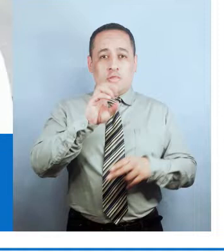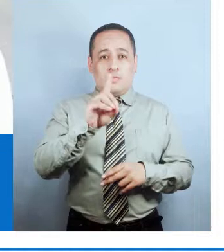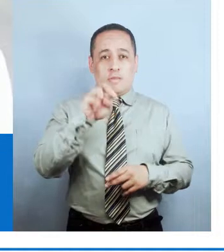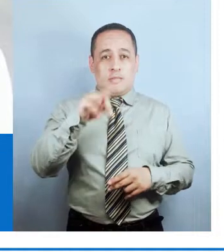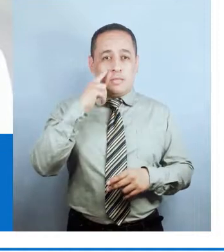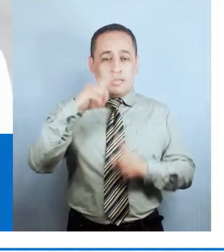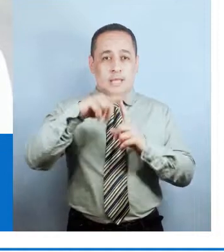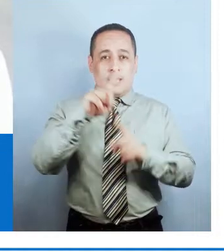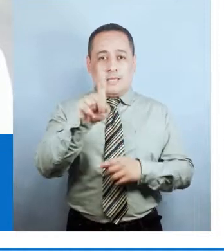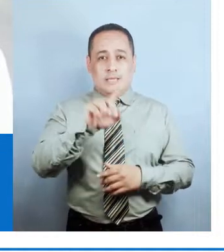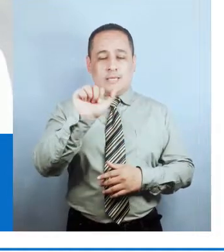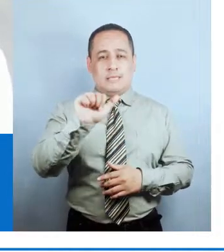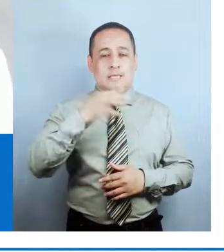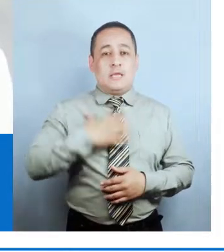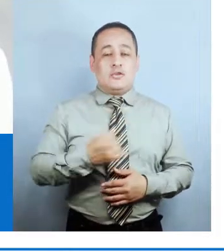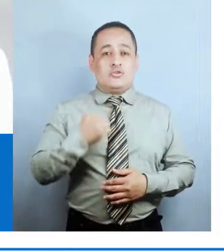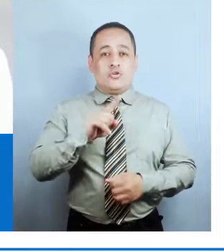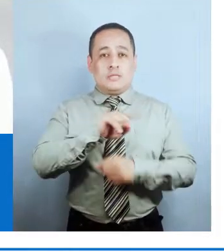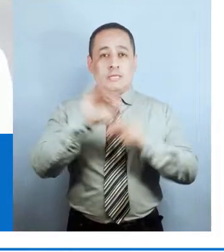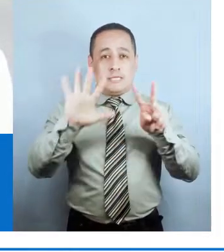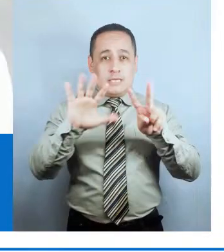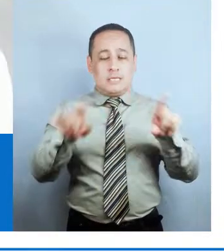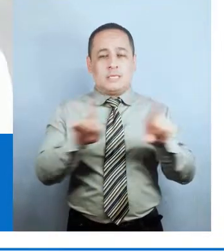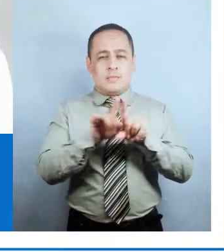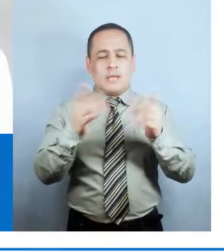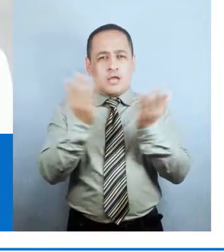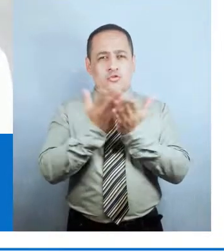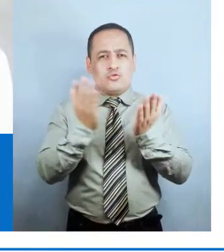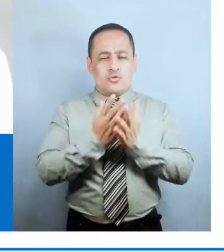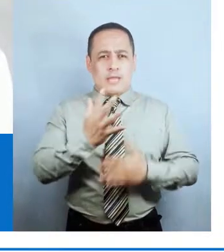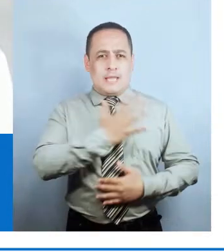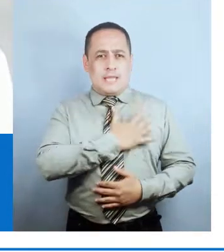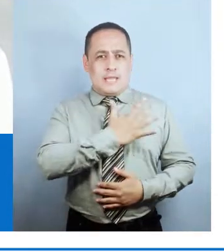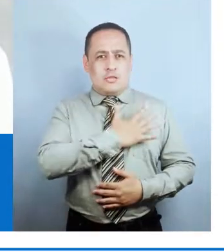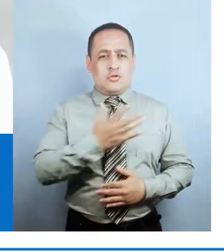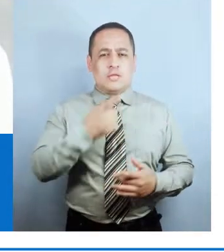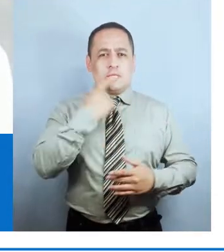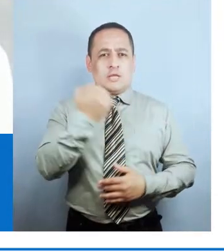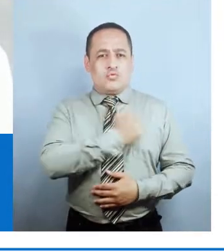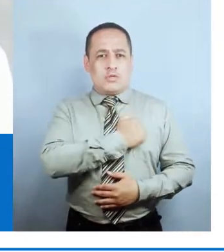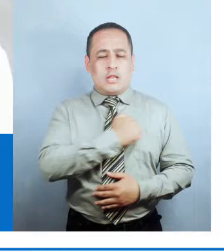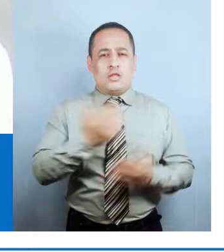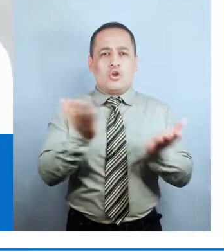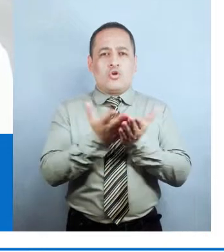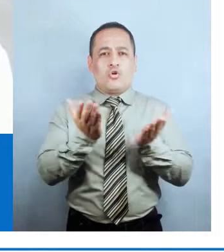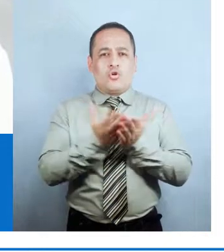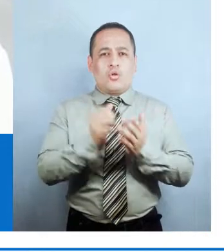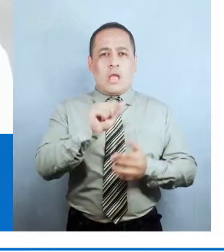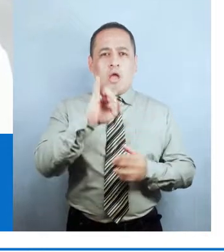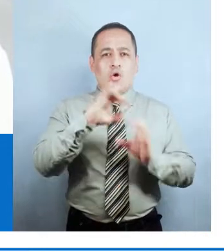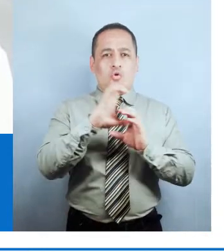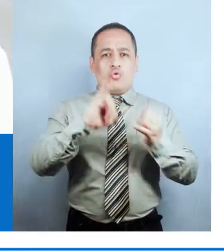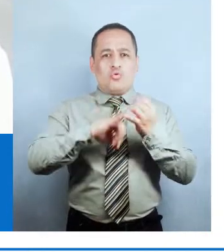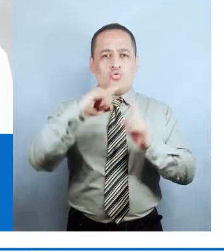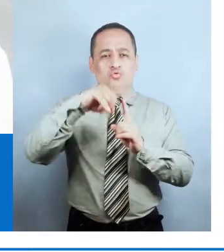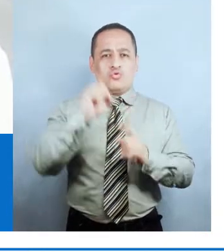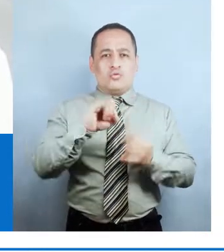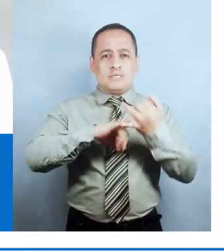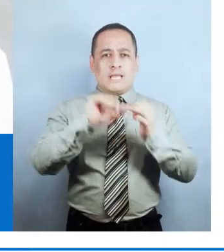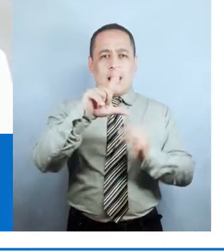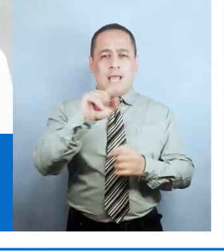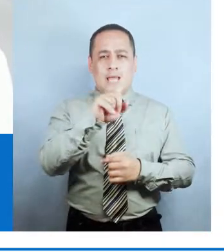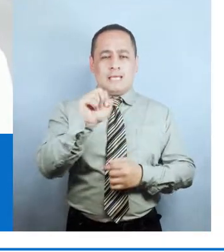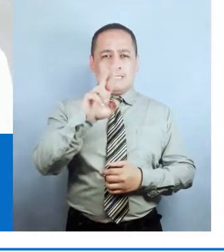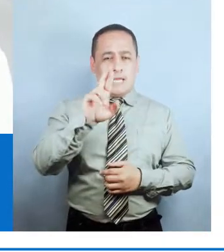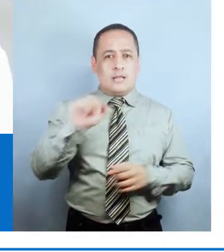Mi nombre es Danitza Vargas Guamán, tengo 17 años y estudio en el quinto grado de la secundaria del Colegio Augusto Salazar Bondi